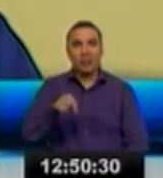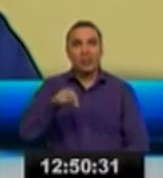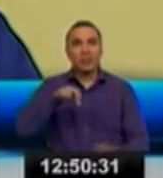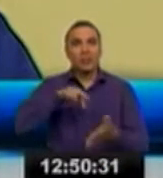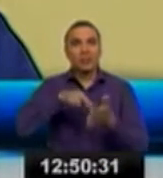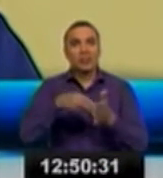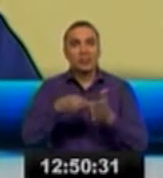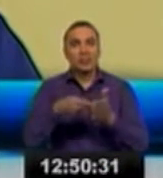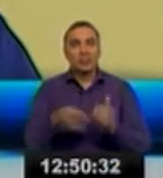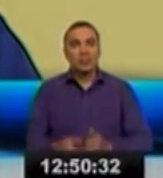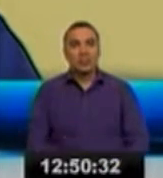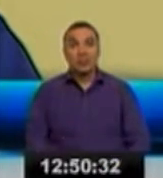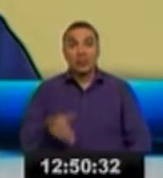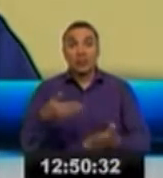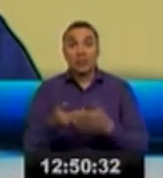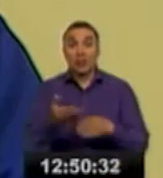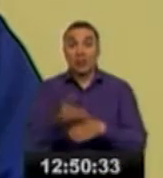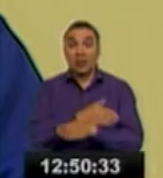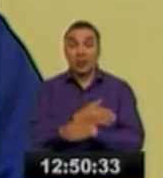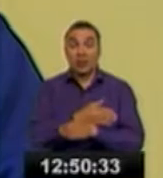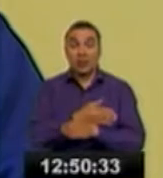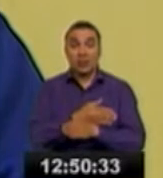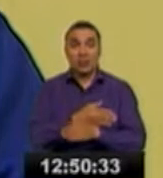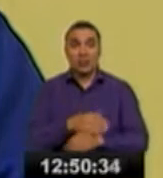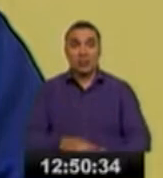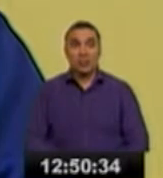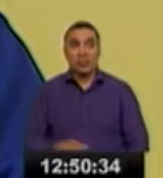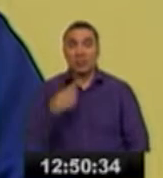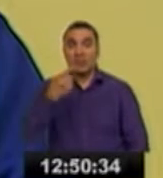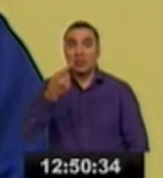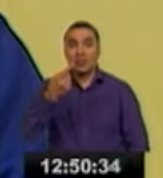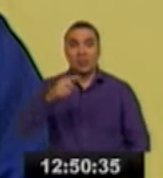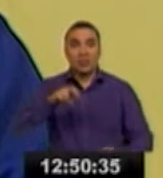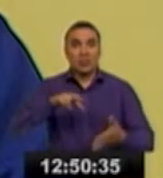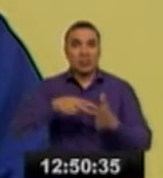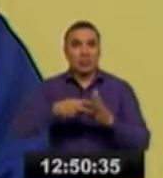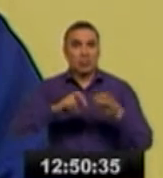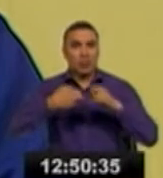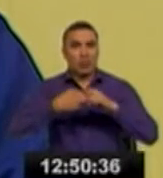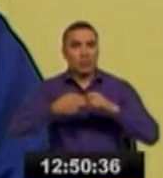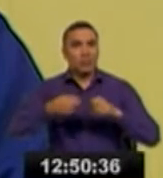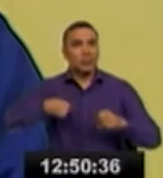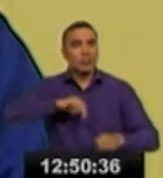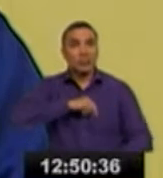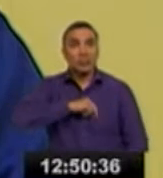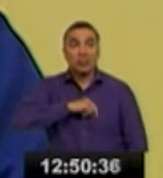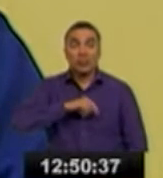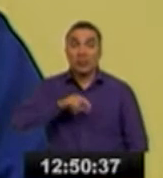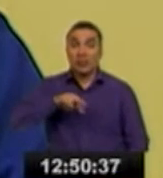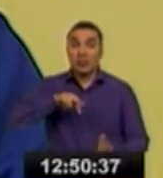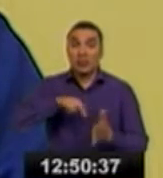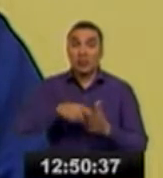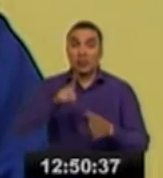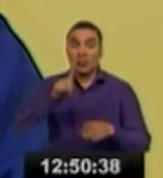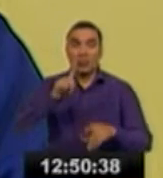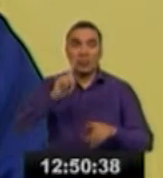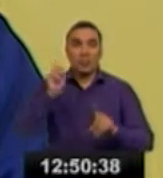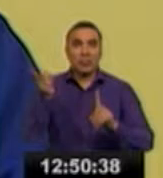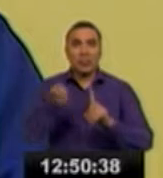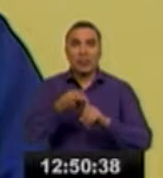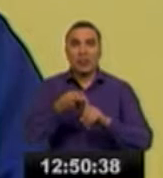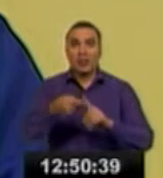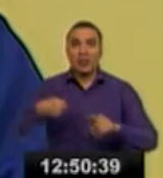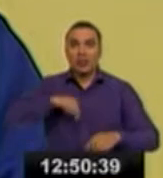desestimar todo lo del laudo que sea ineficaz y que sea el producto de una